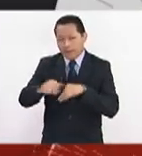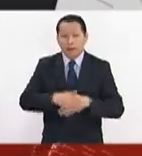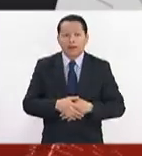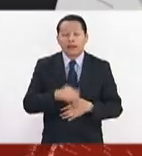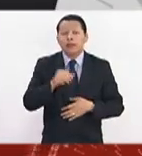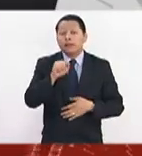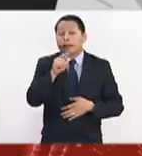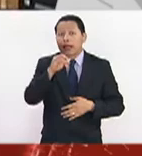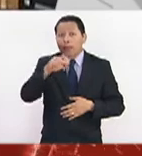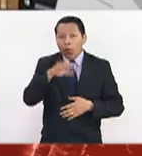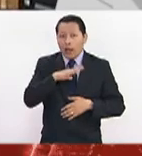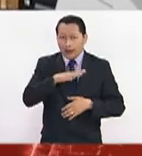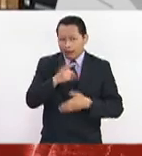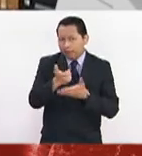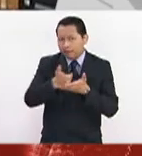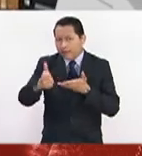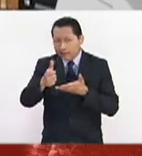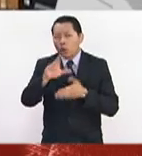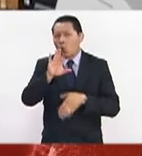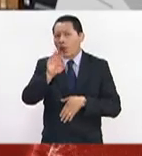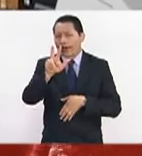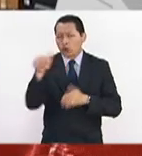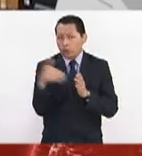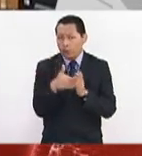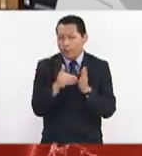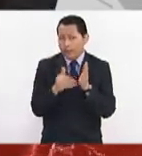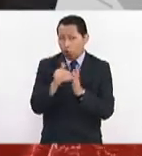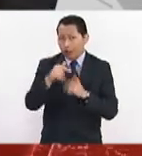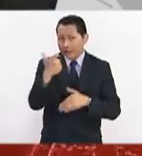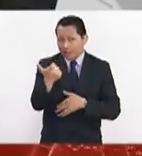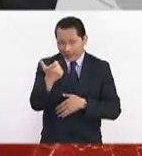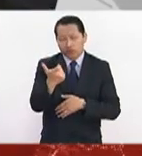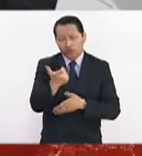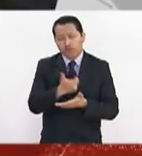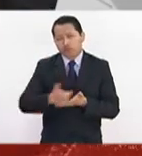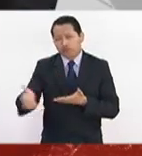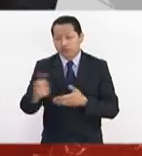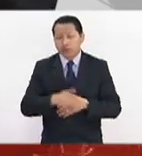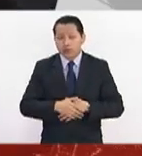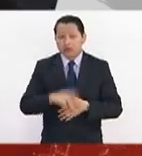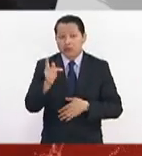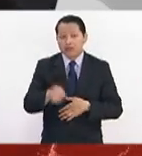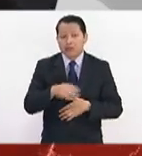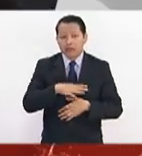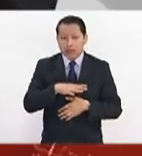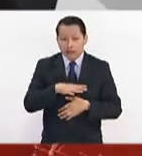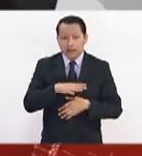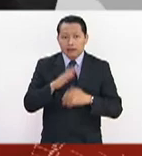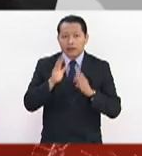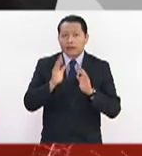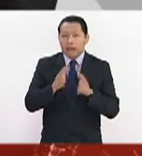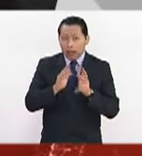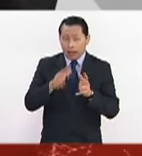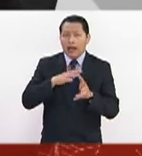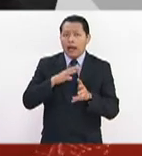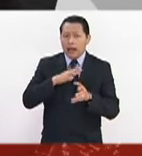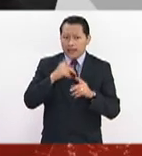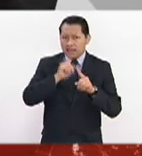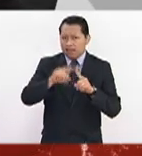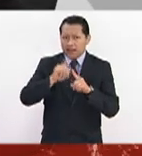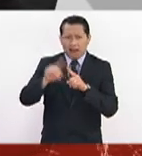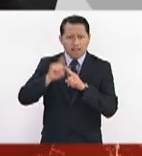que el costo de la reconstrucción será de 48 mil millones de pesos. Llevamos más de 2 millones de toneladas de